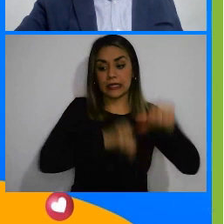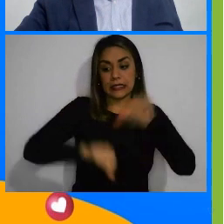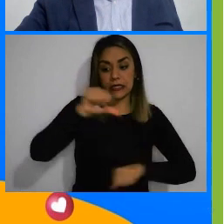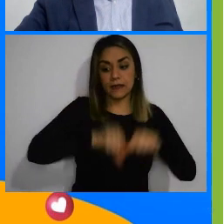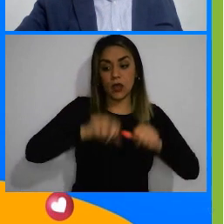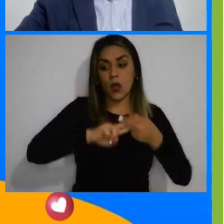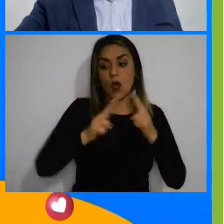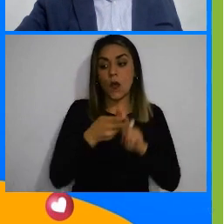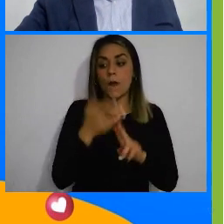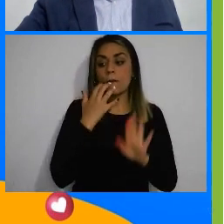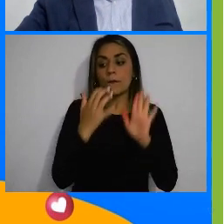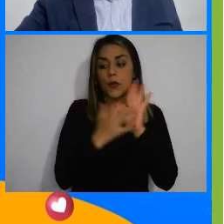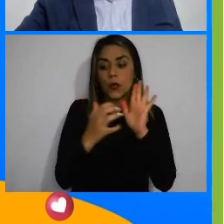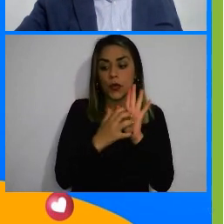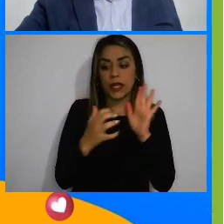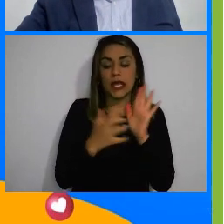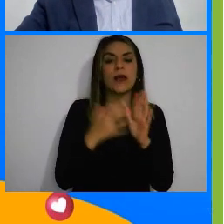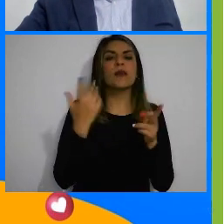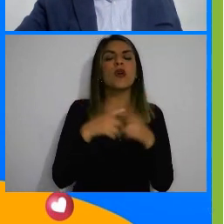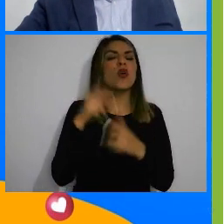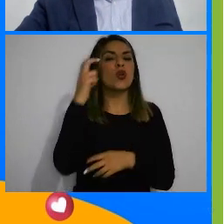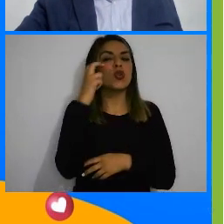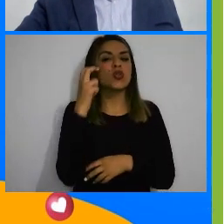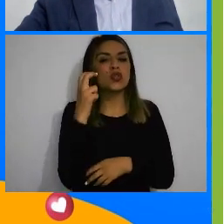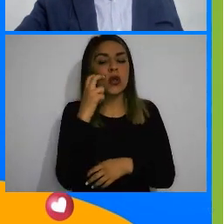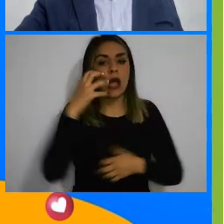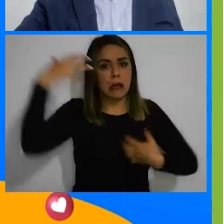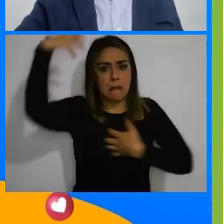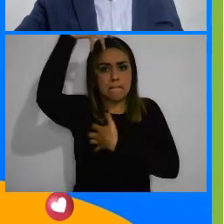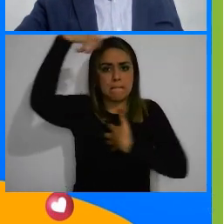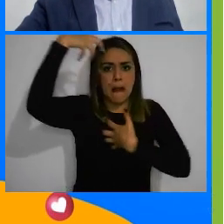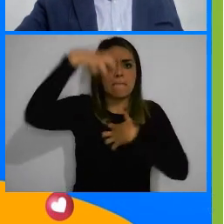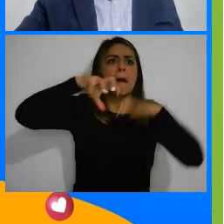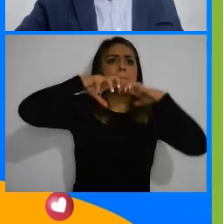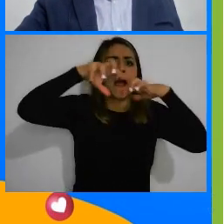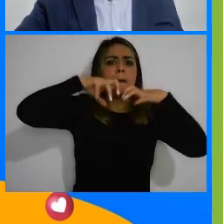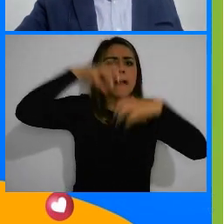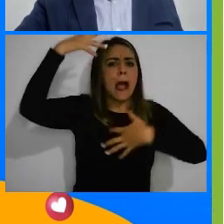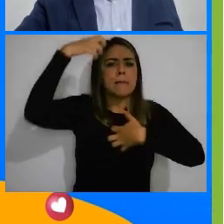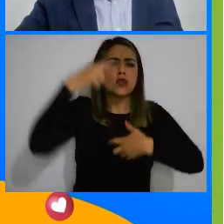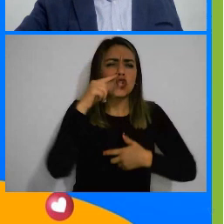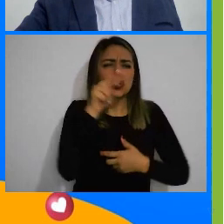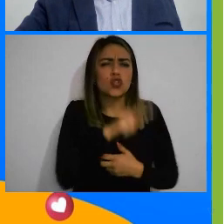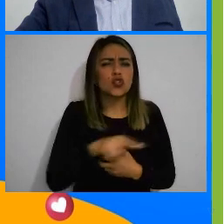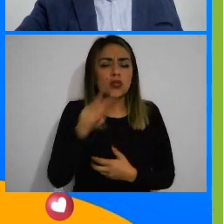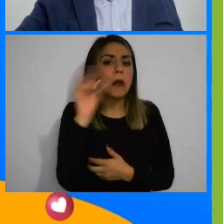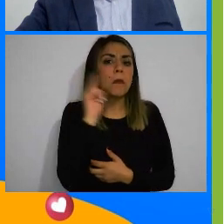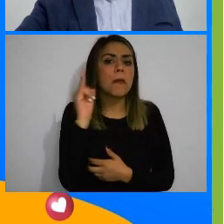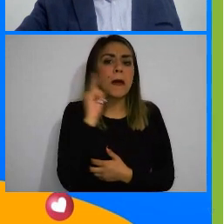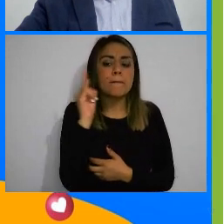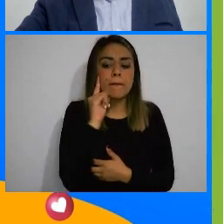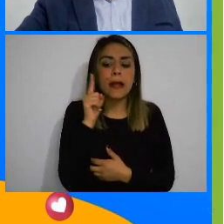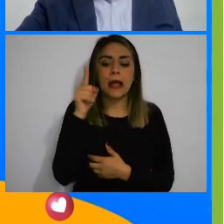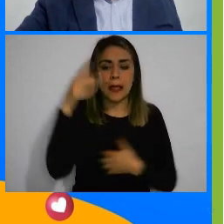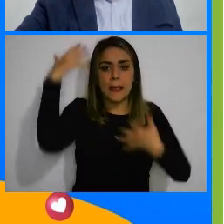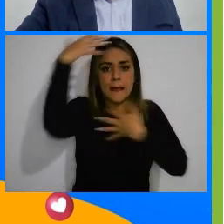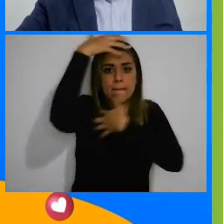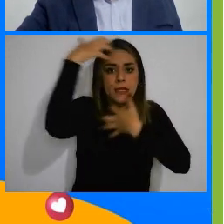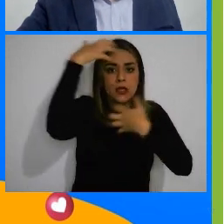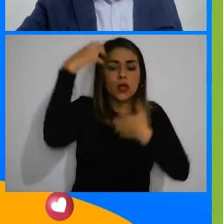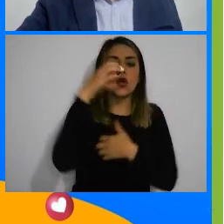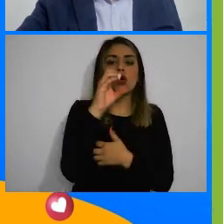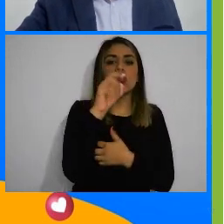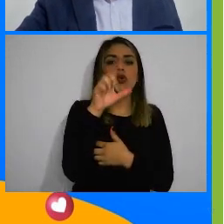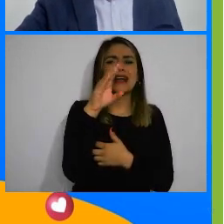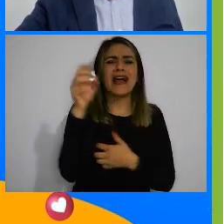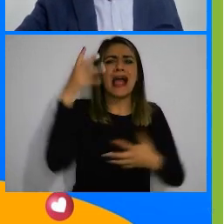tropical, por ejemplo, el Amazonas y el Chocó, es el mico aullador. No sé si algunos han tenido la posibilidad de escucharlo, se le llama mico aullador porque hace